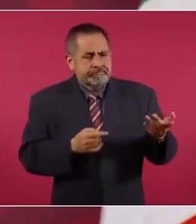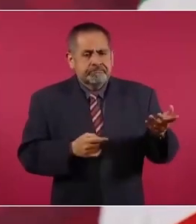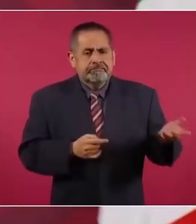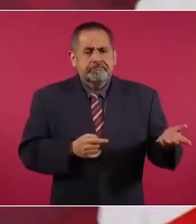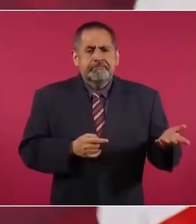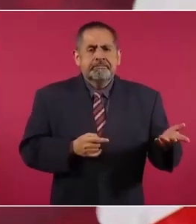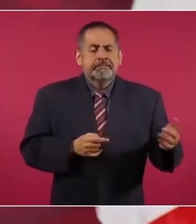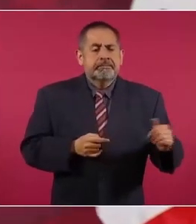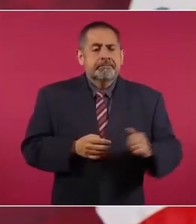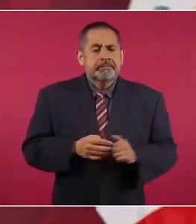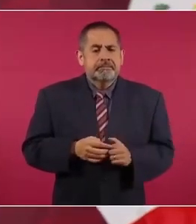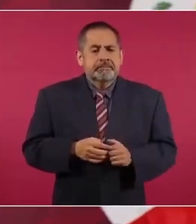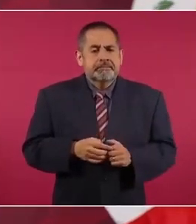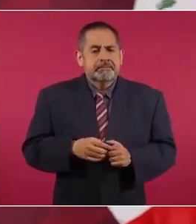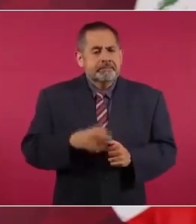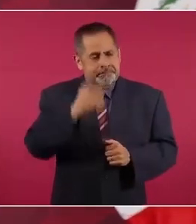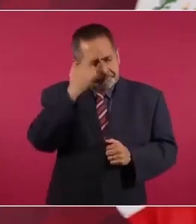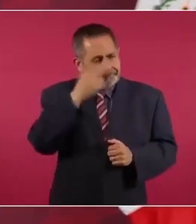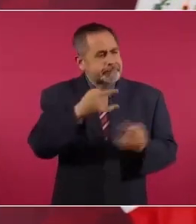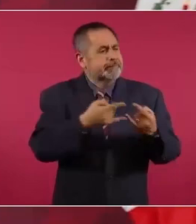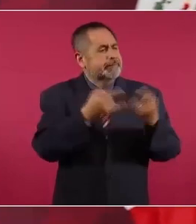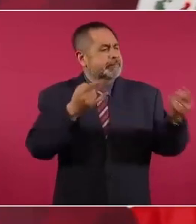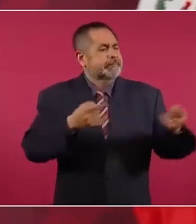de la niña